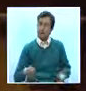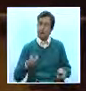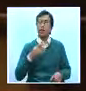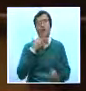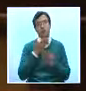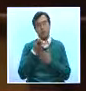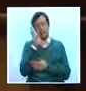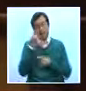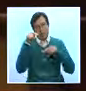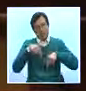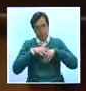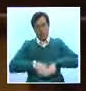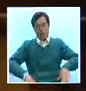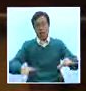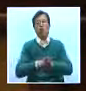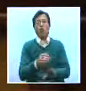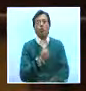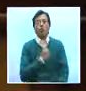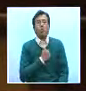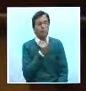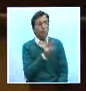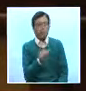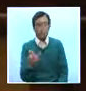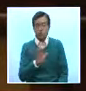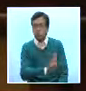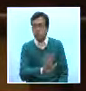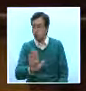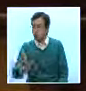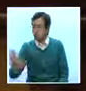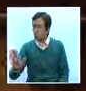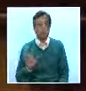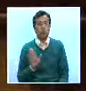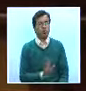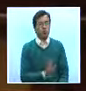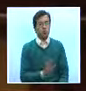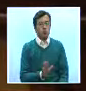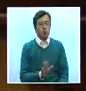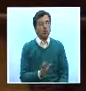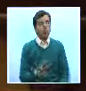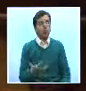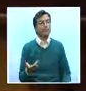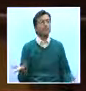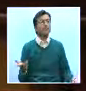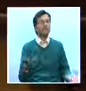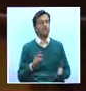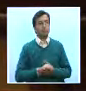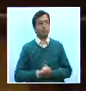las cosas nos pertenecen a los ciudadanos a medida que vamos generando. Entonces, es demasiado